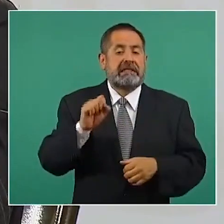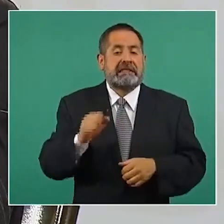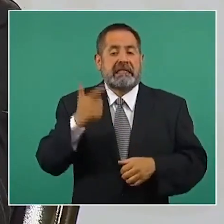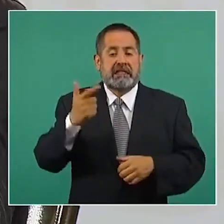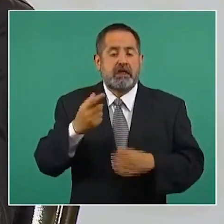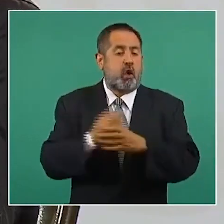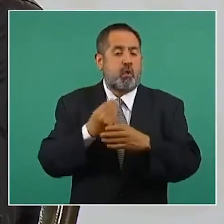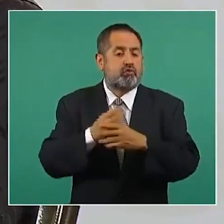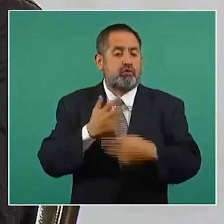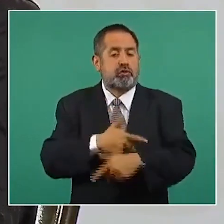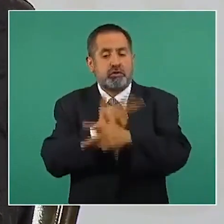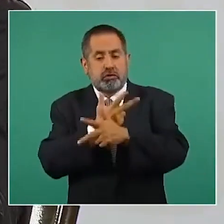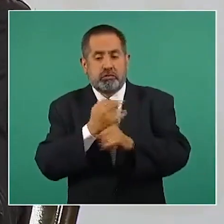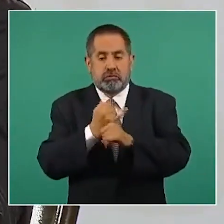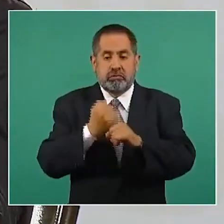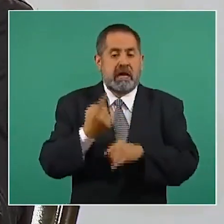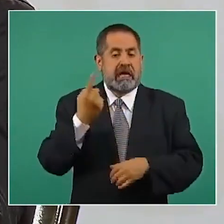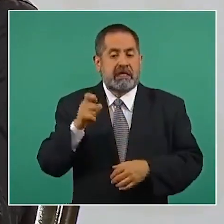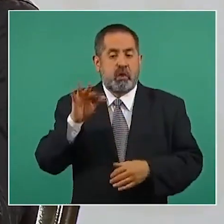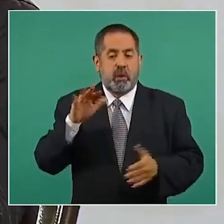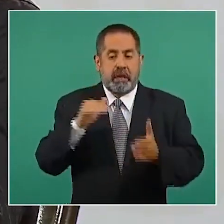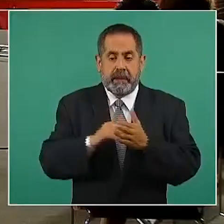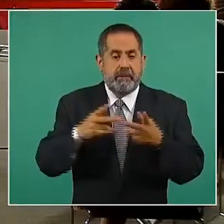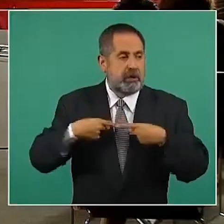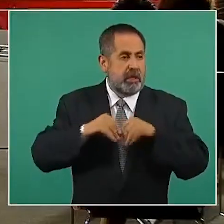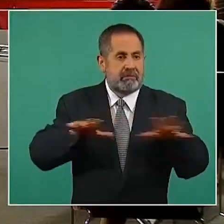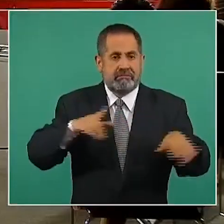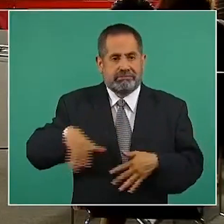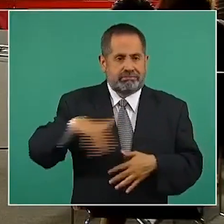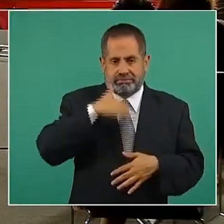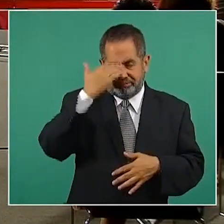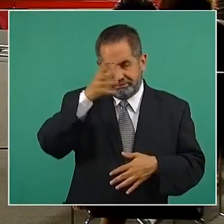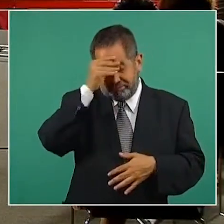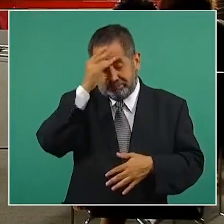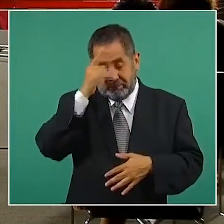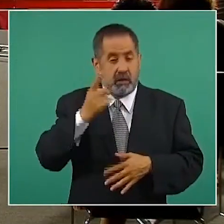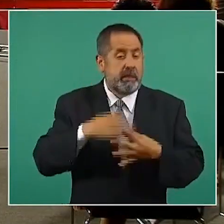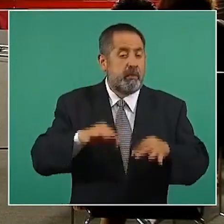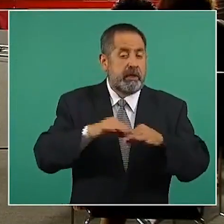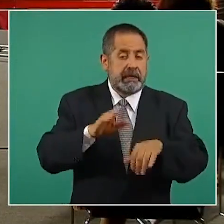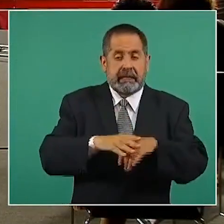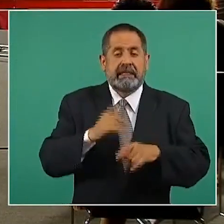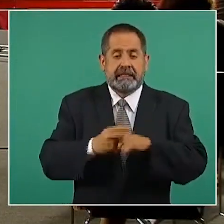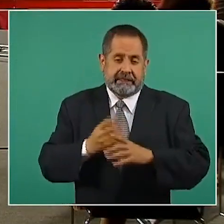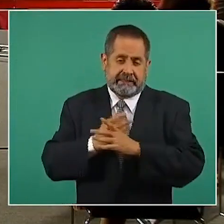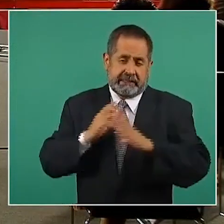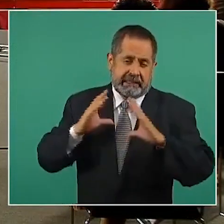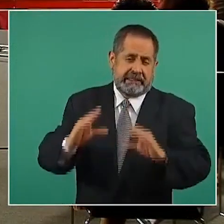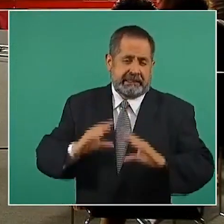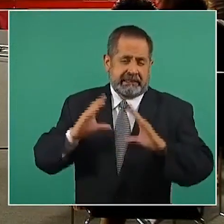casi 140,000 personas de cobertura. Es importante recordar en este punto de que se capacitaba